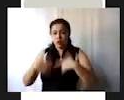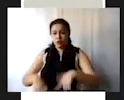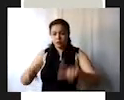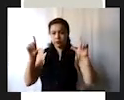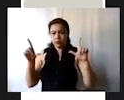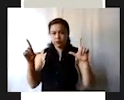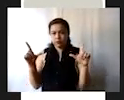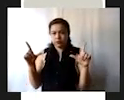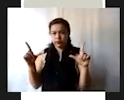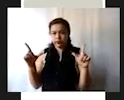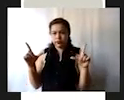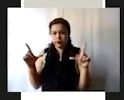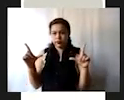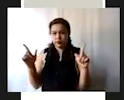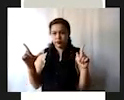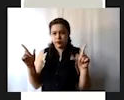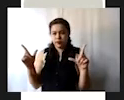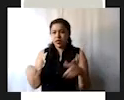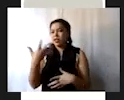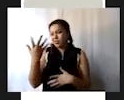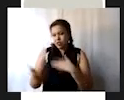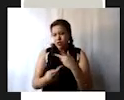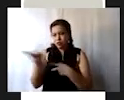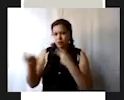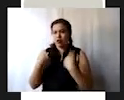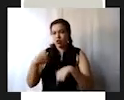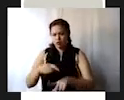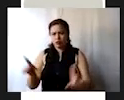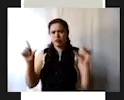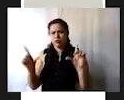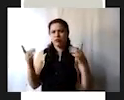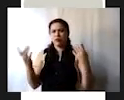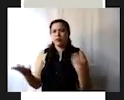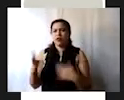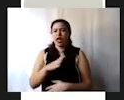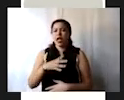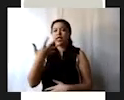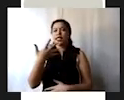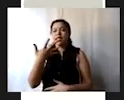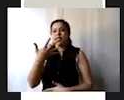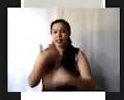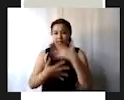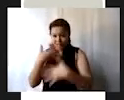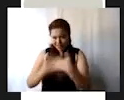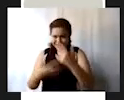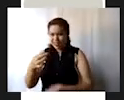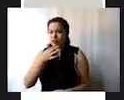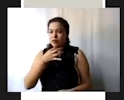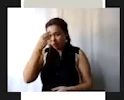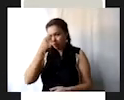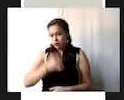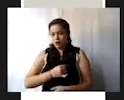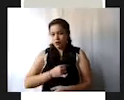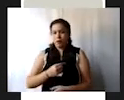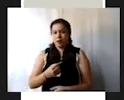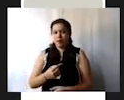el cómo, o sea, las preguntas, y tendríamos 15 minutitos para completar